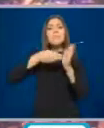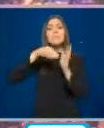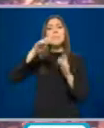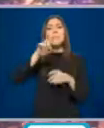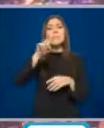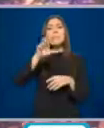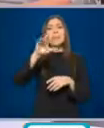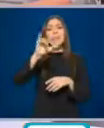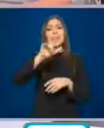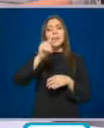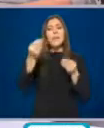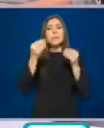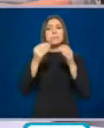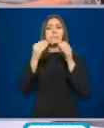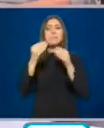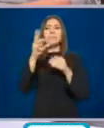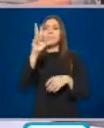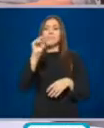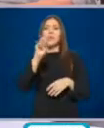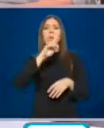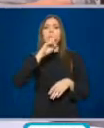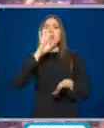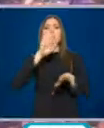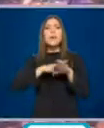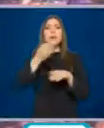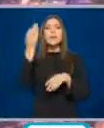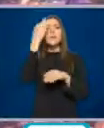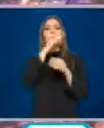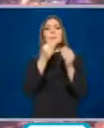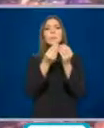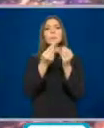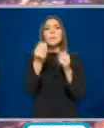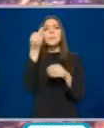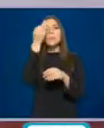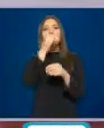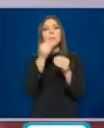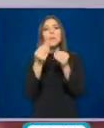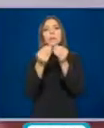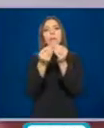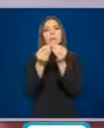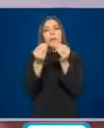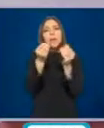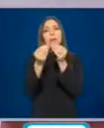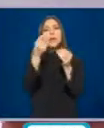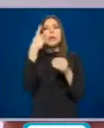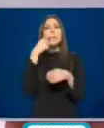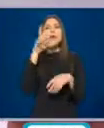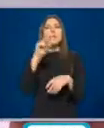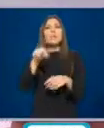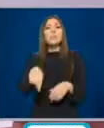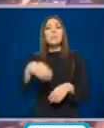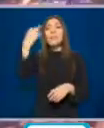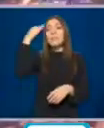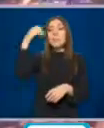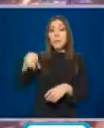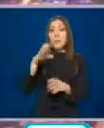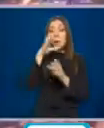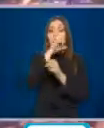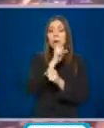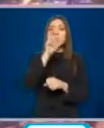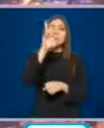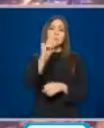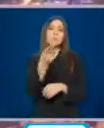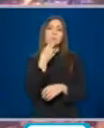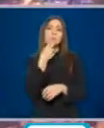tiene caso, ¿no? Utilizar una mezclilla mucho más gruesa si me voy a acalorar en alguna época de calor, ¿no? Claro. Sí, y justo lo que dicen es bien interesante, porque cuando